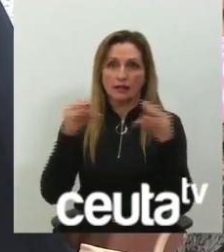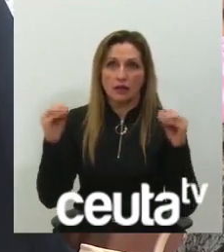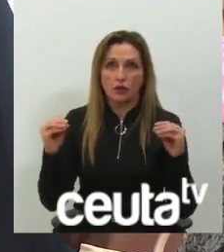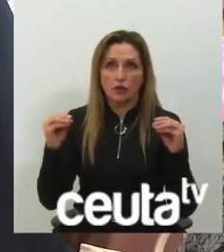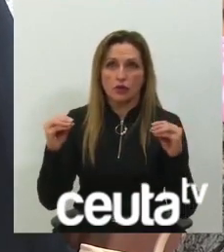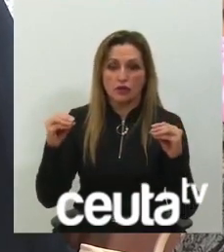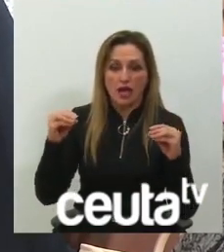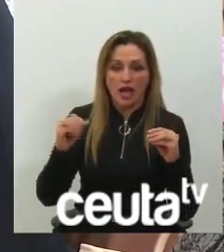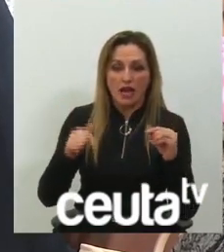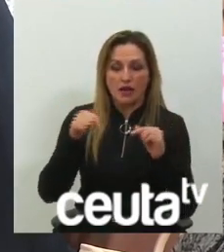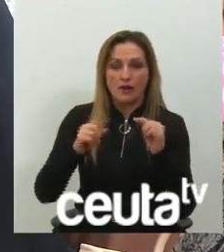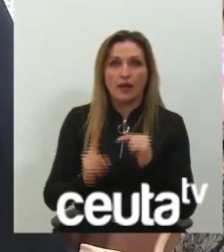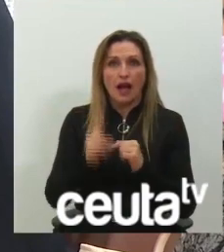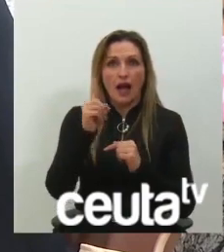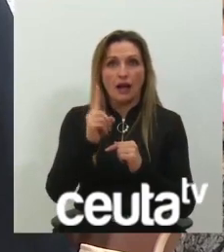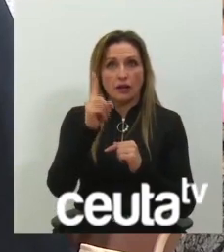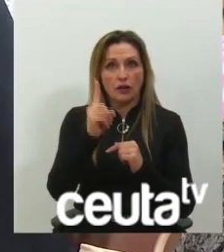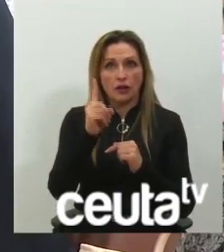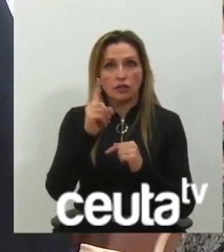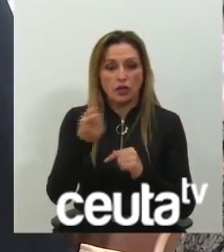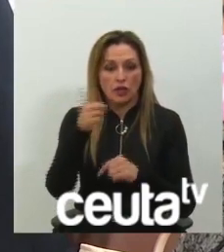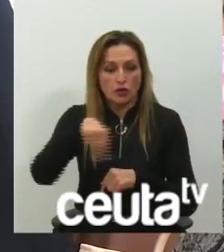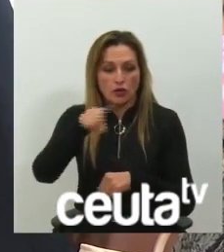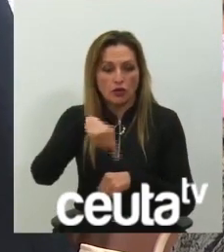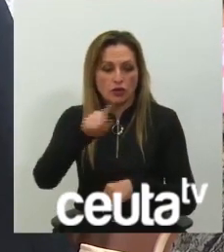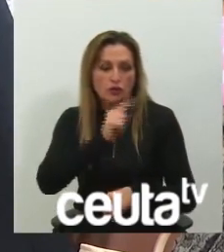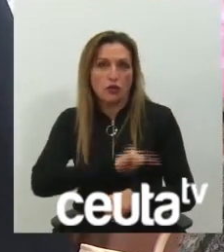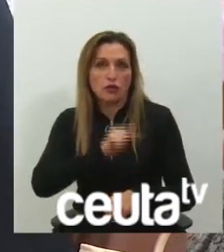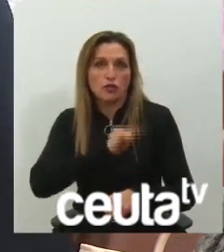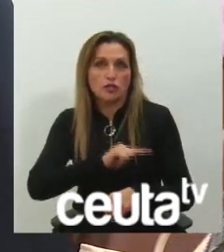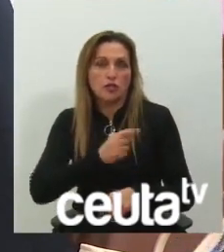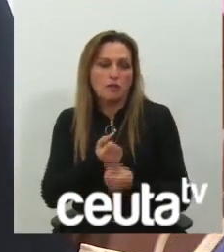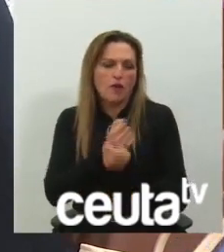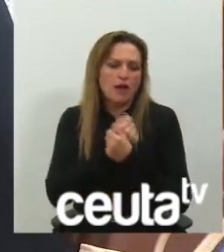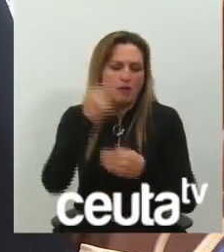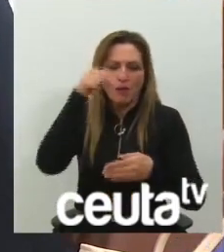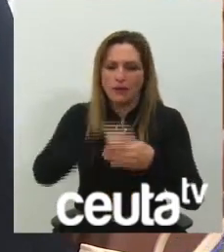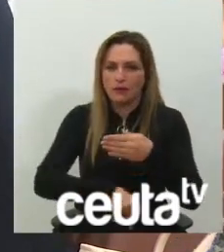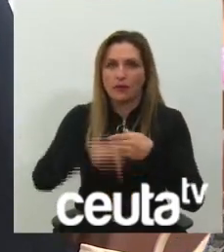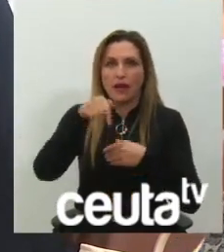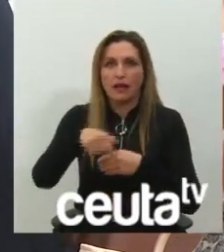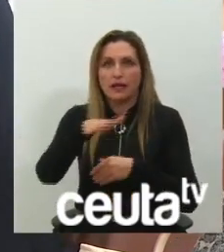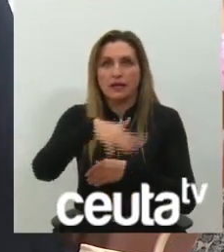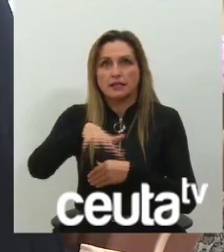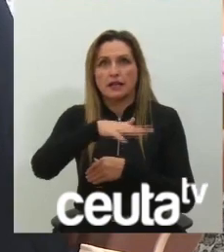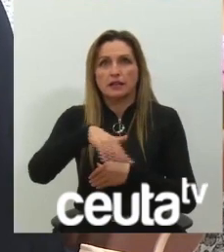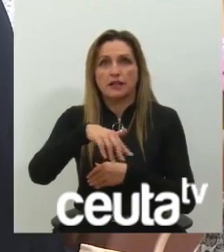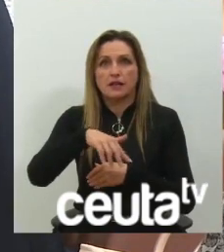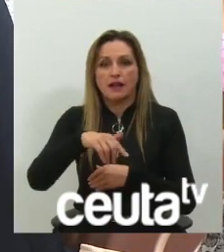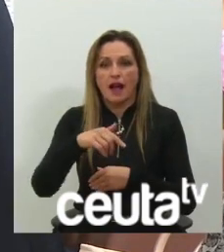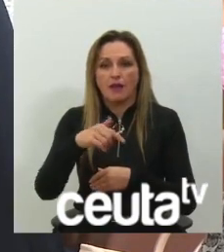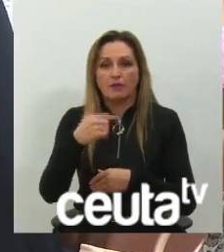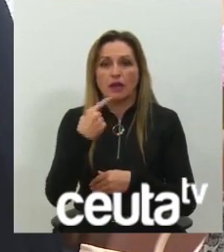donde los ceutíes nos vemos nos sentimos identificados y amamos profundamente en esta tierra tenemos también acento andaluz